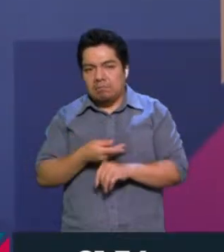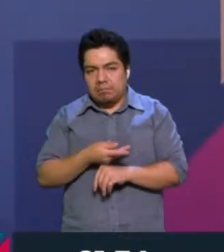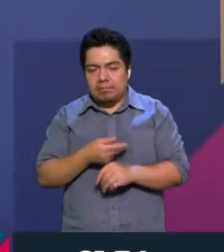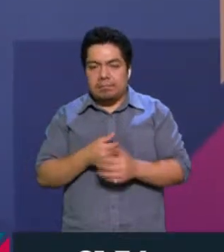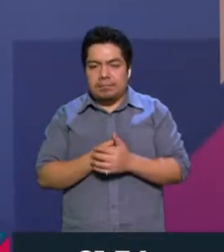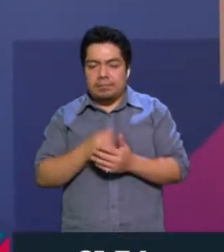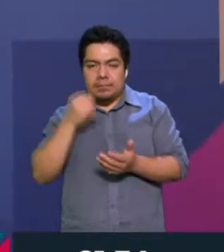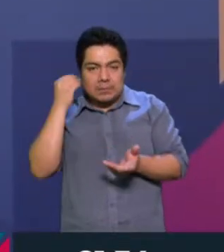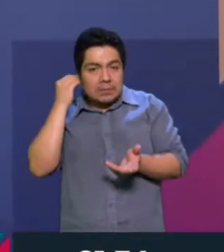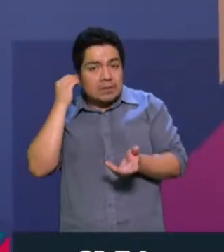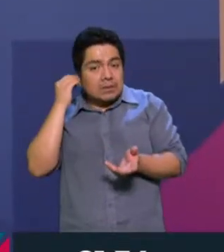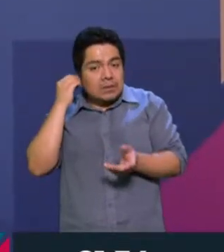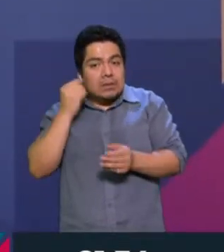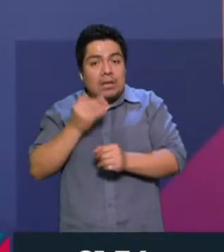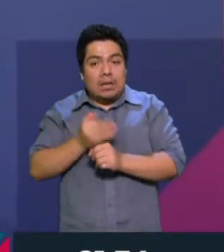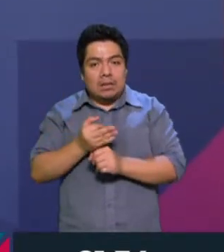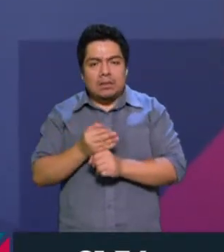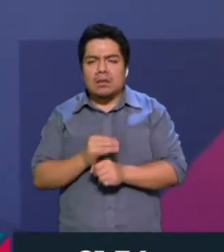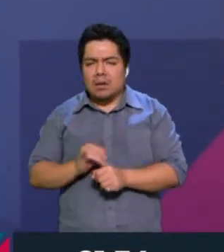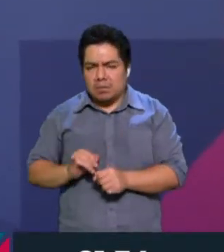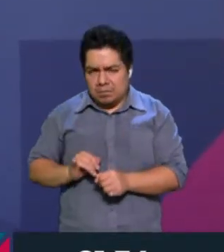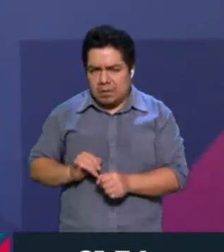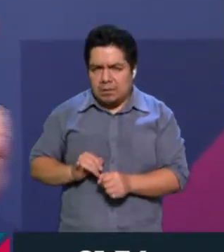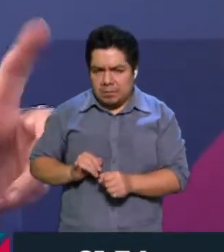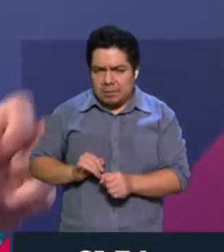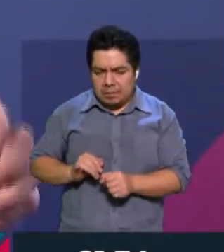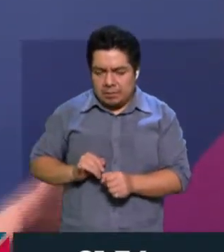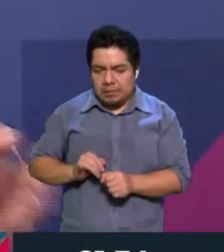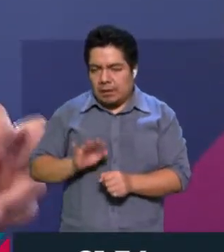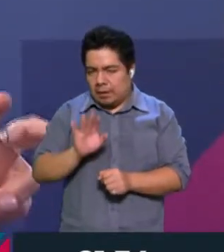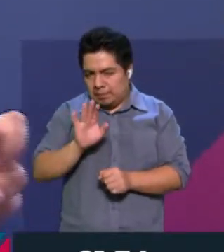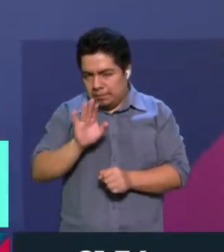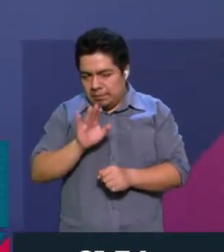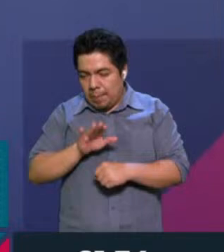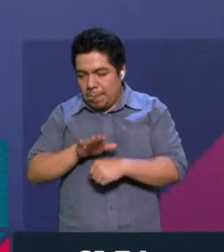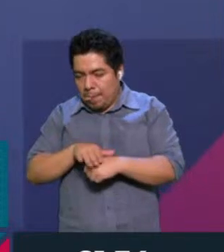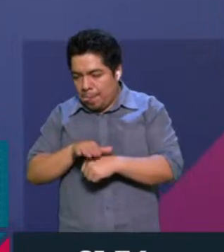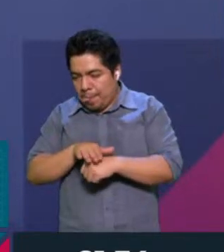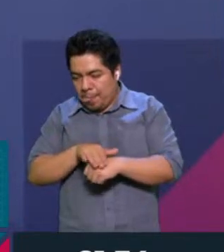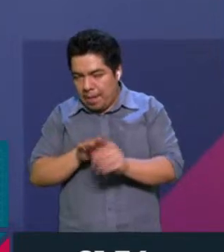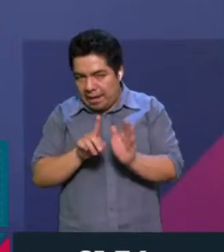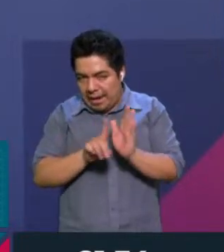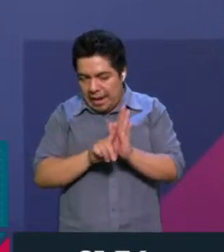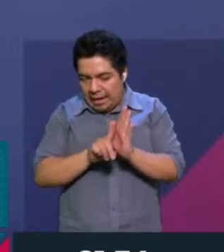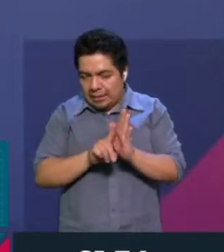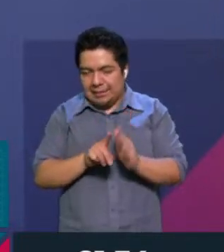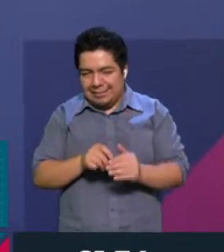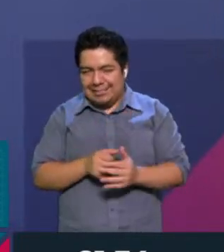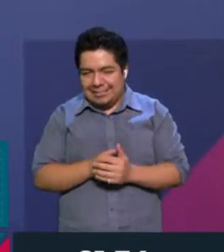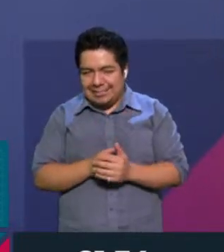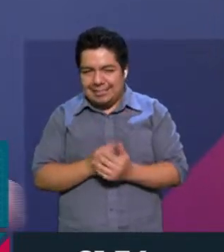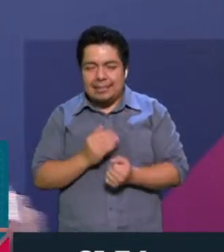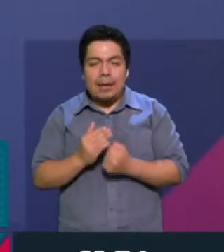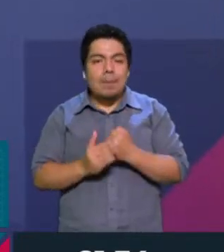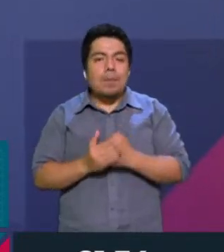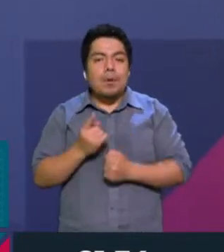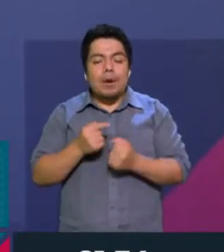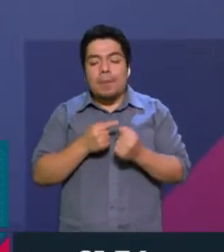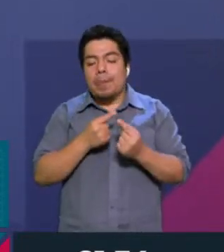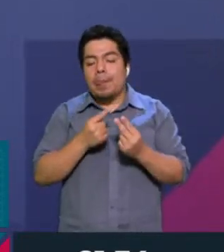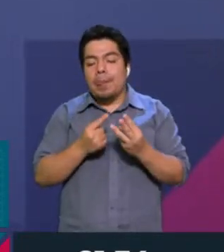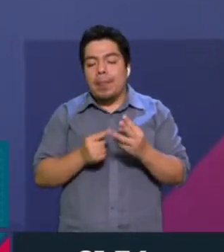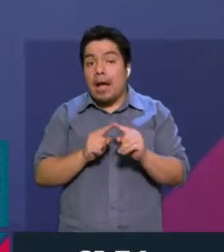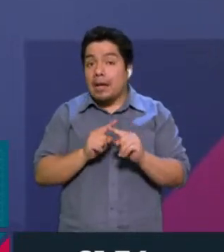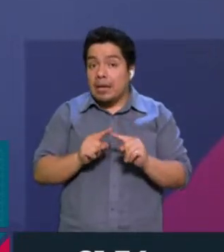yo creo que estamos viviendo un momento muy interesante, y ahí yo voy a hacer una alerta, ¿no? Alerta, porque hay muchos elementos que